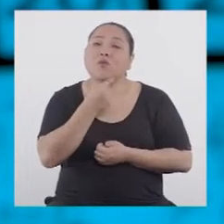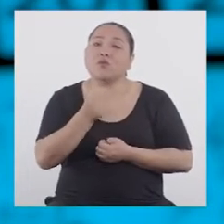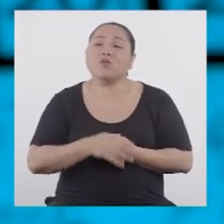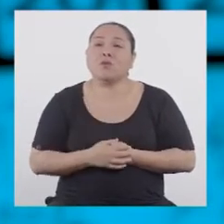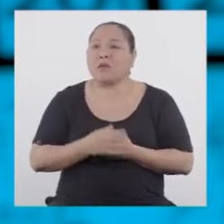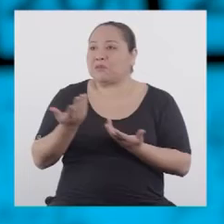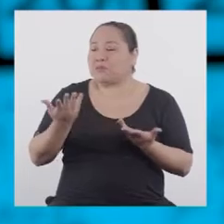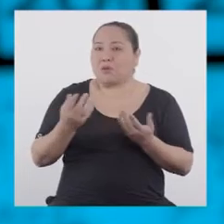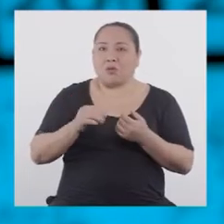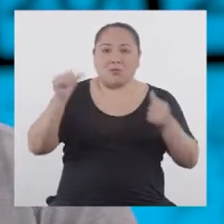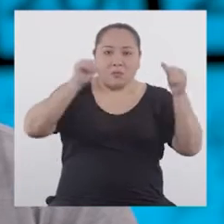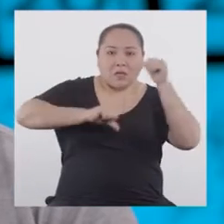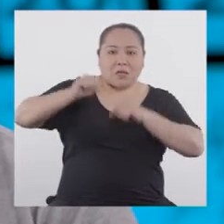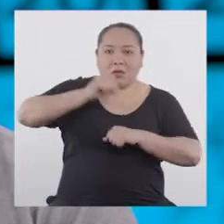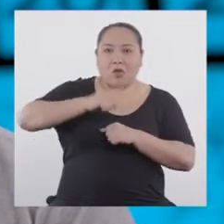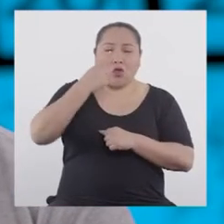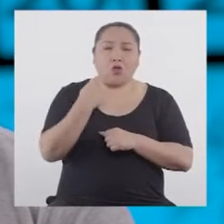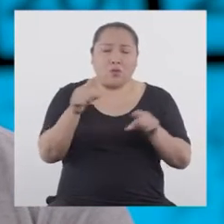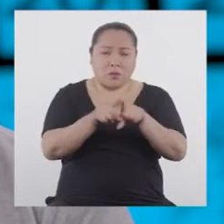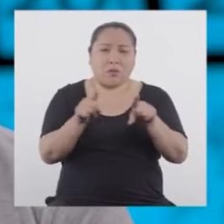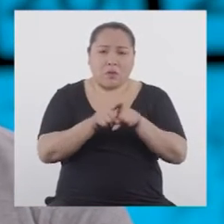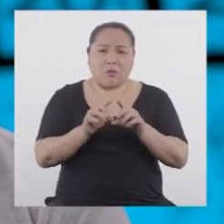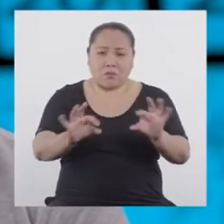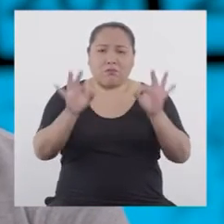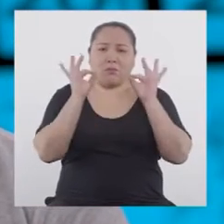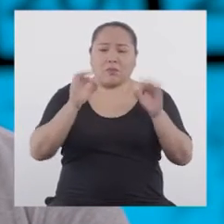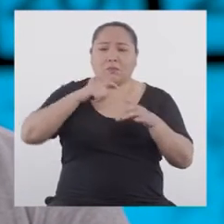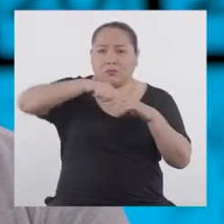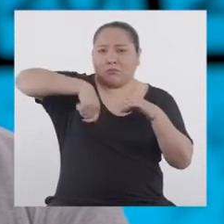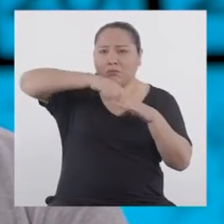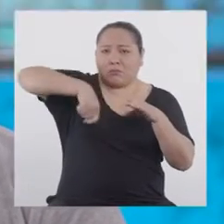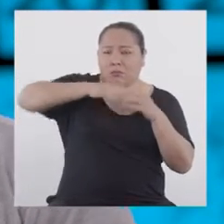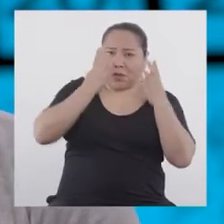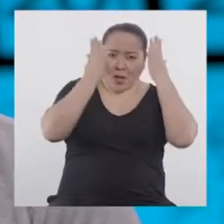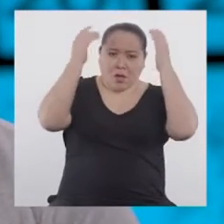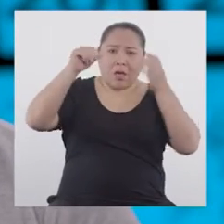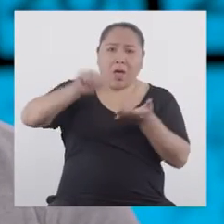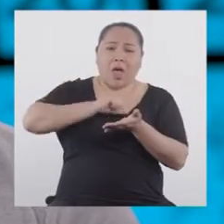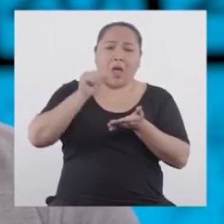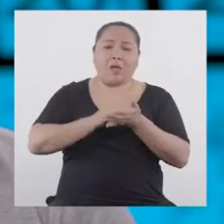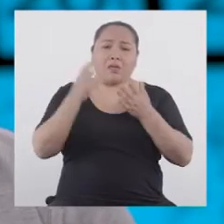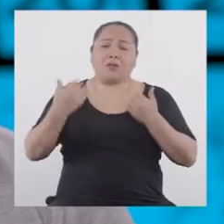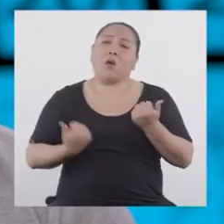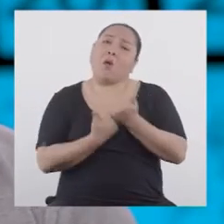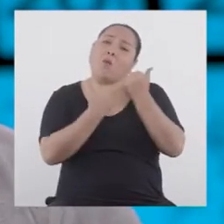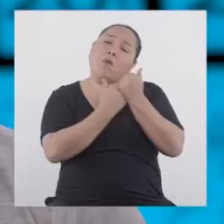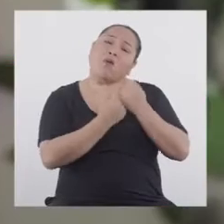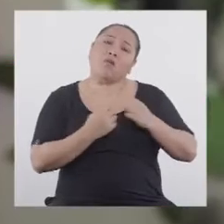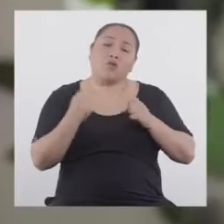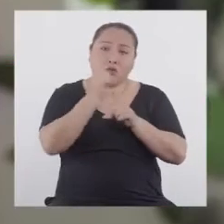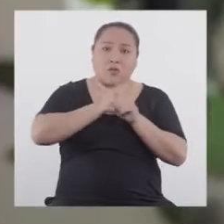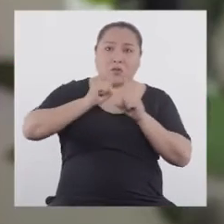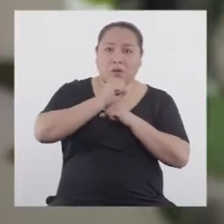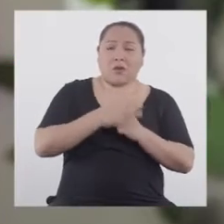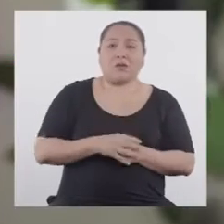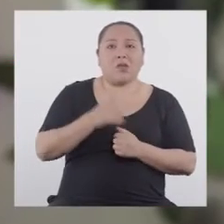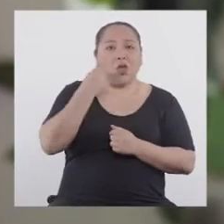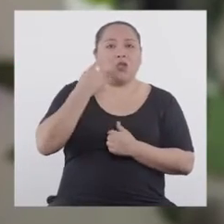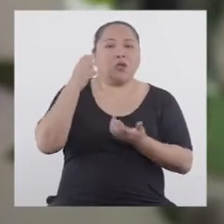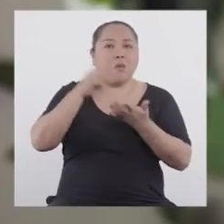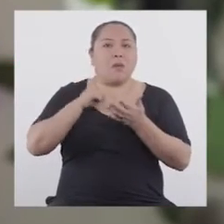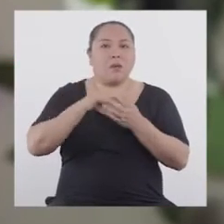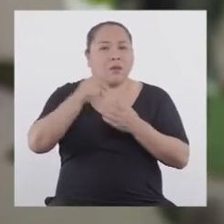nos gustan las carreras científicas. Los hombres también podemos ser excelentes cocineros, artistas o asistentes sociales. Si quieren conocer